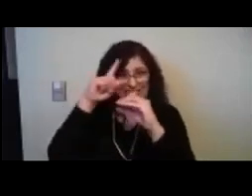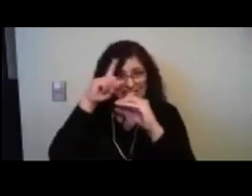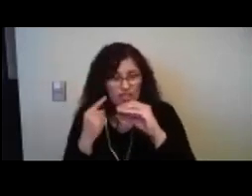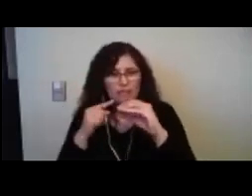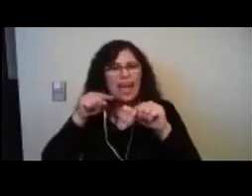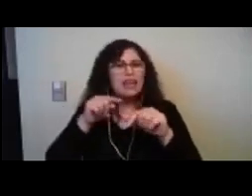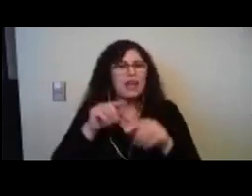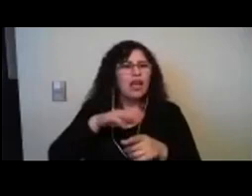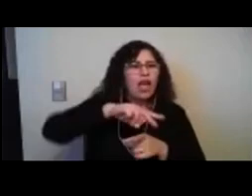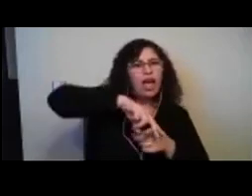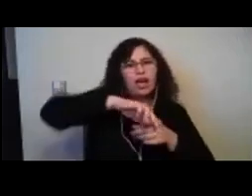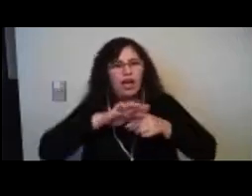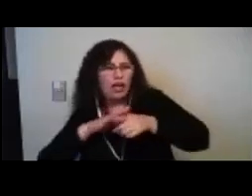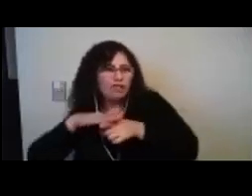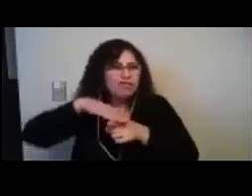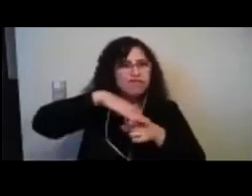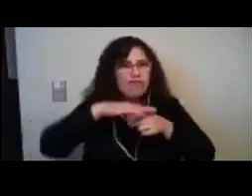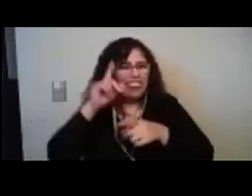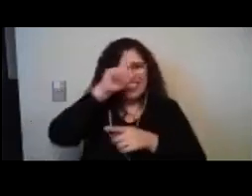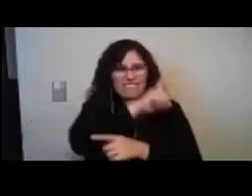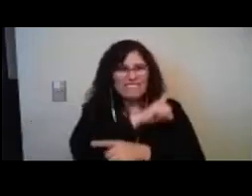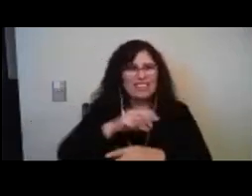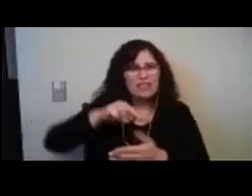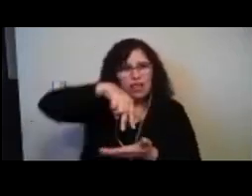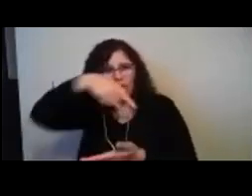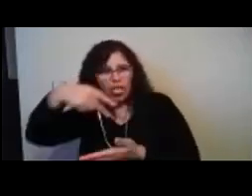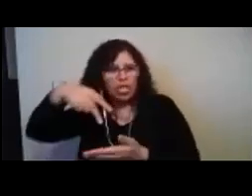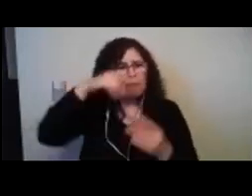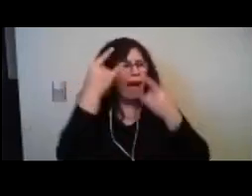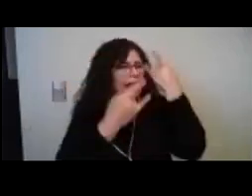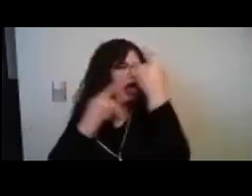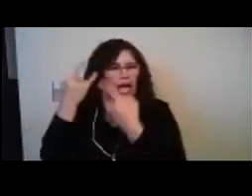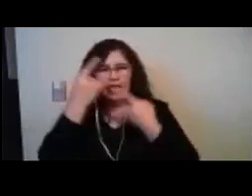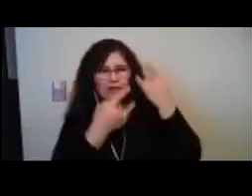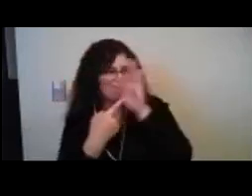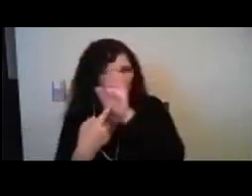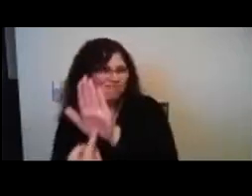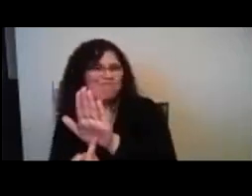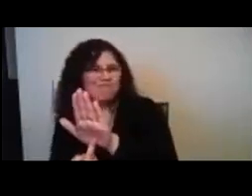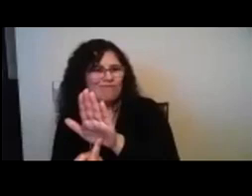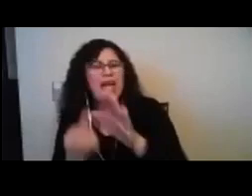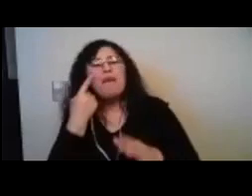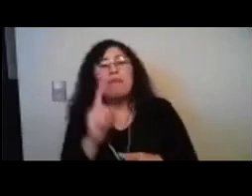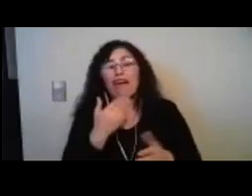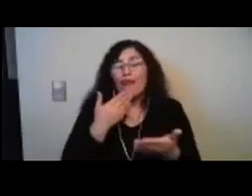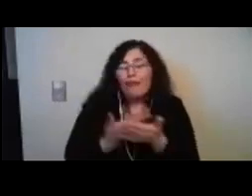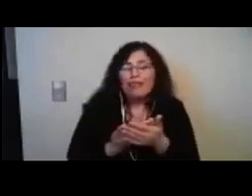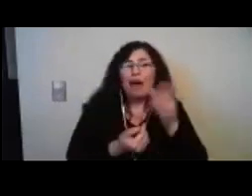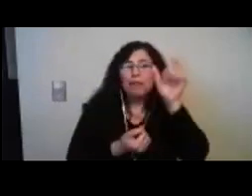de equilibrio, va a estar mareado, ¿cierto? Va a estar mucho más así, ¿ya? Pero cuando una persona